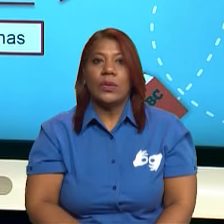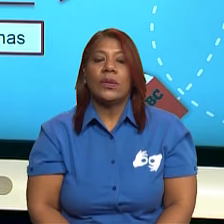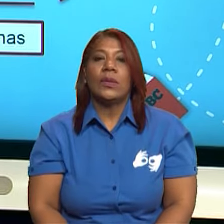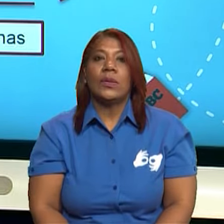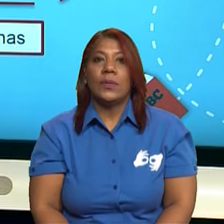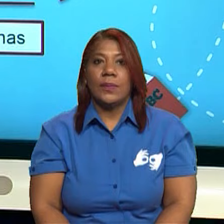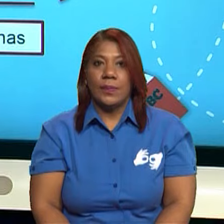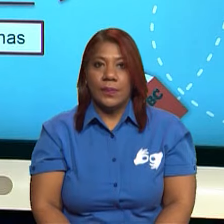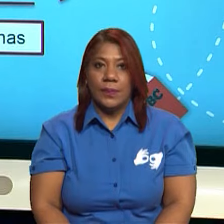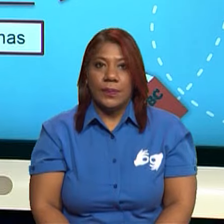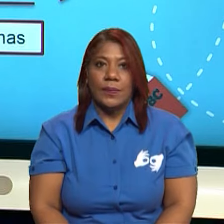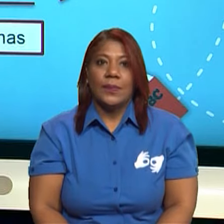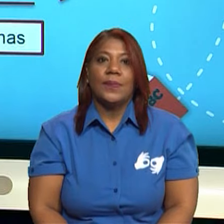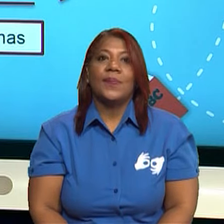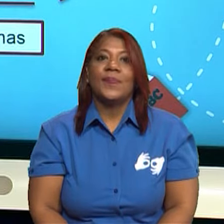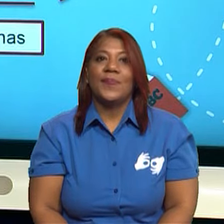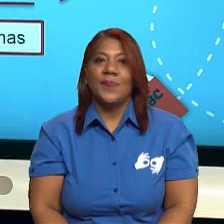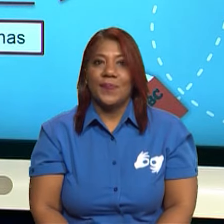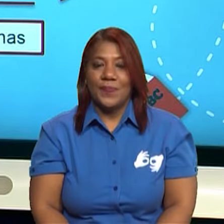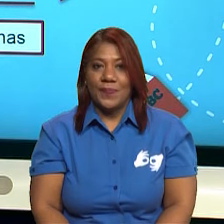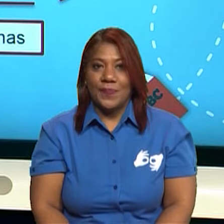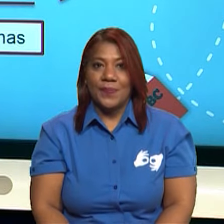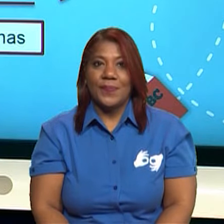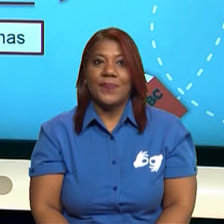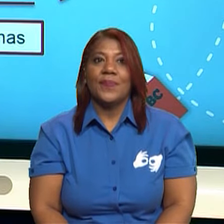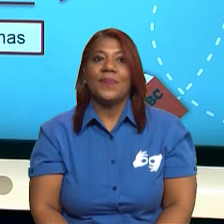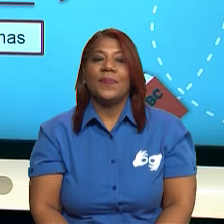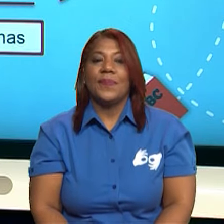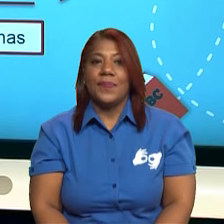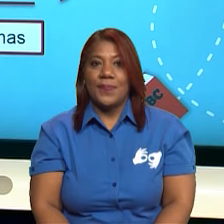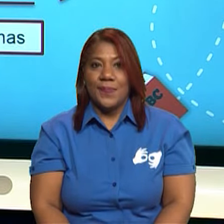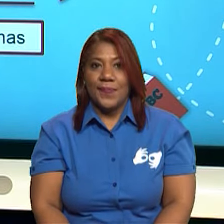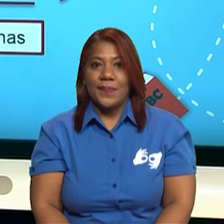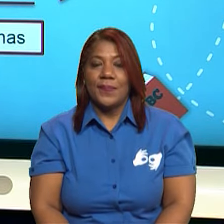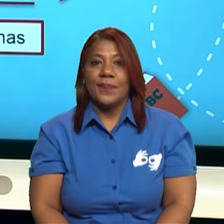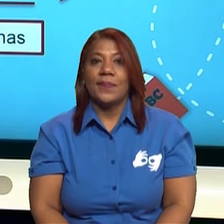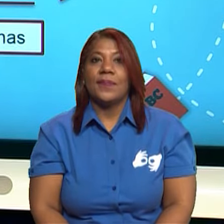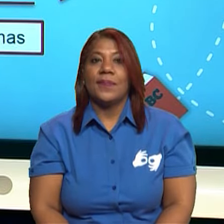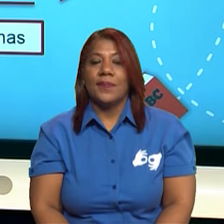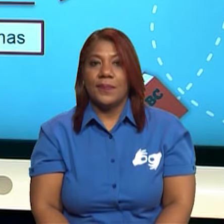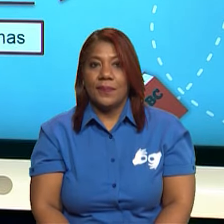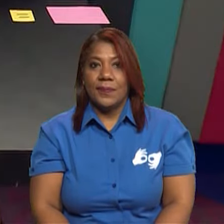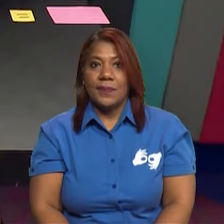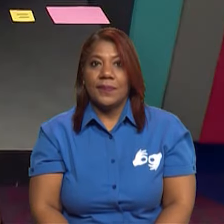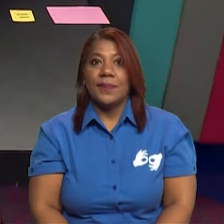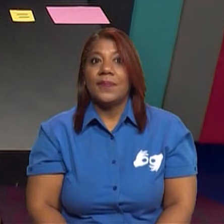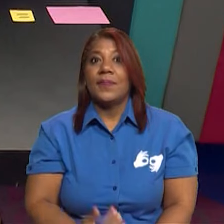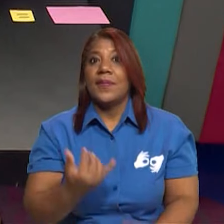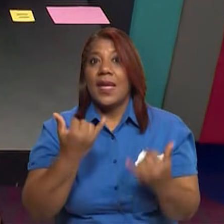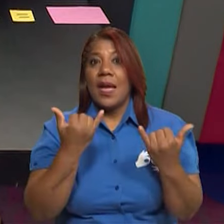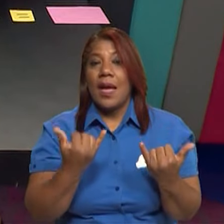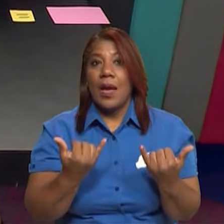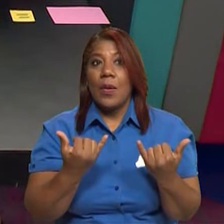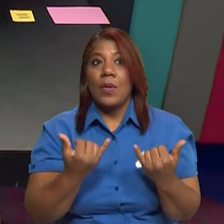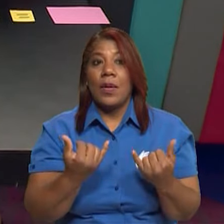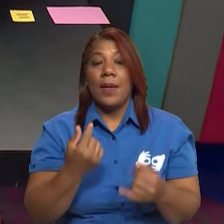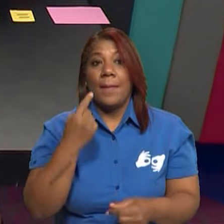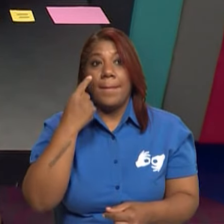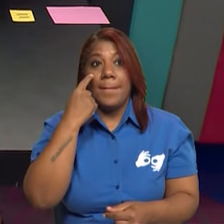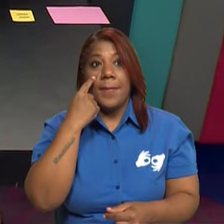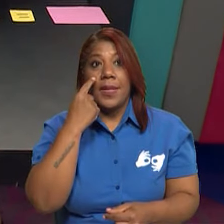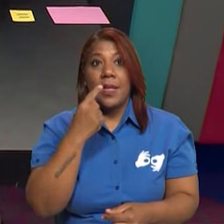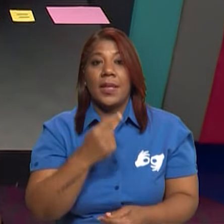el número 5. Me indica cuántas centenas hay en ese número. Muy bien. Ahora podemos hacerlo.